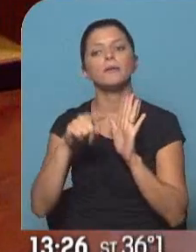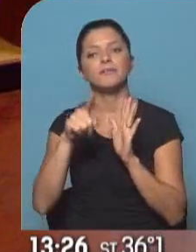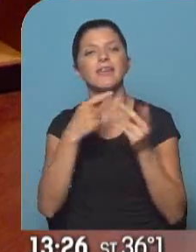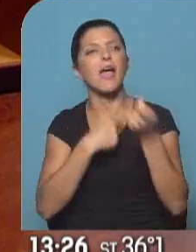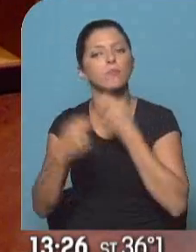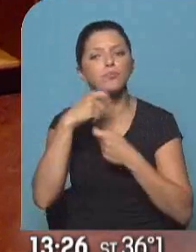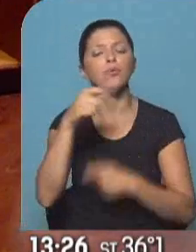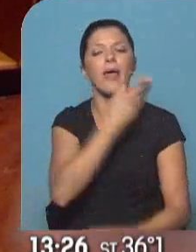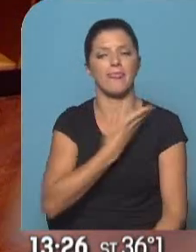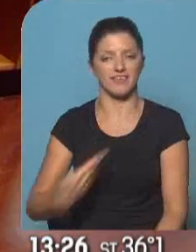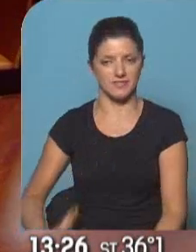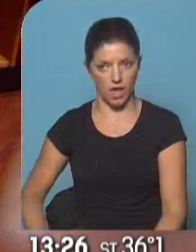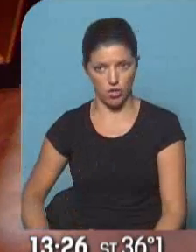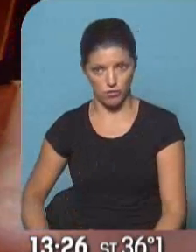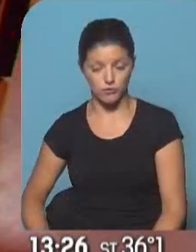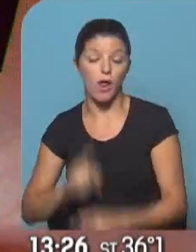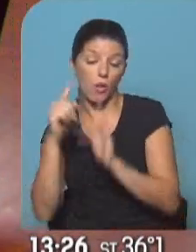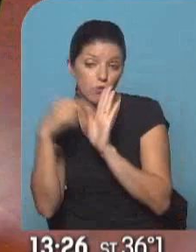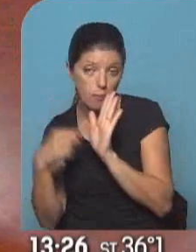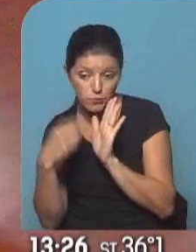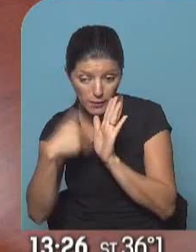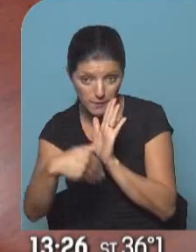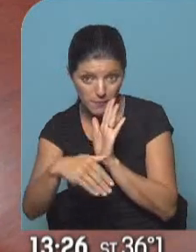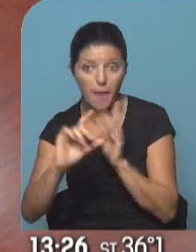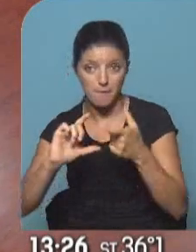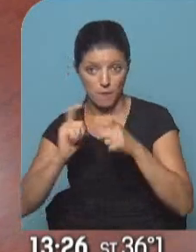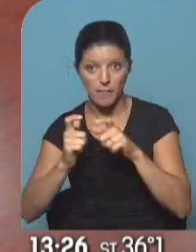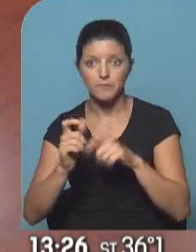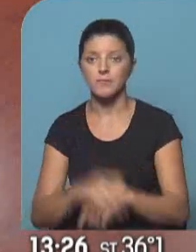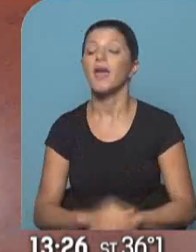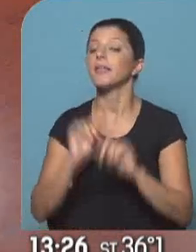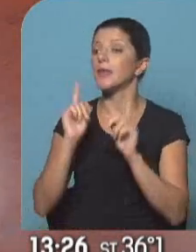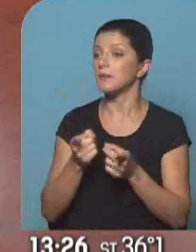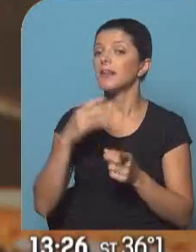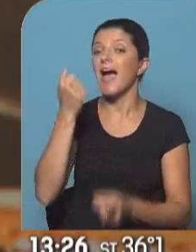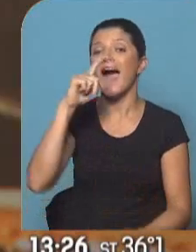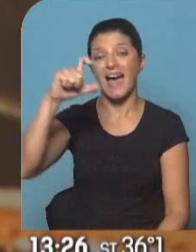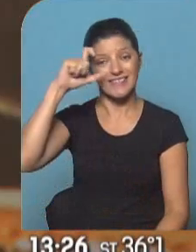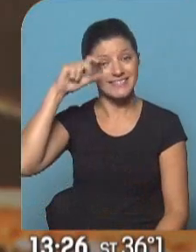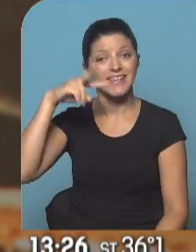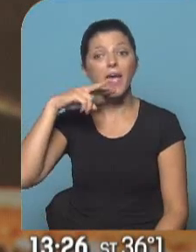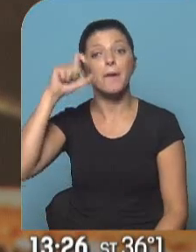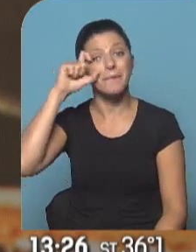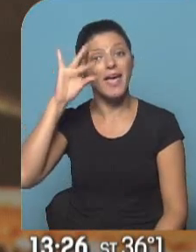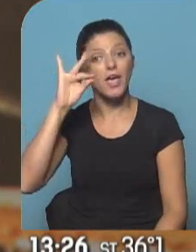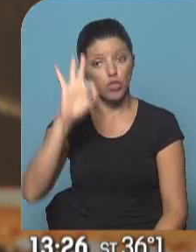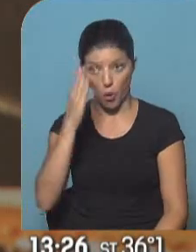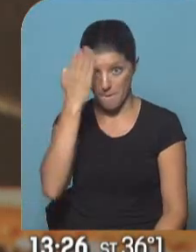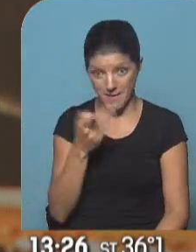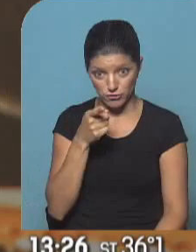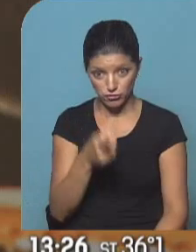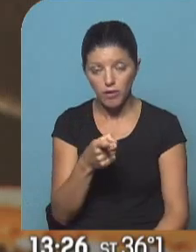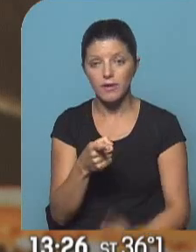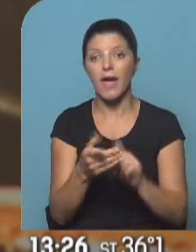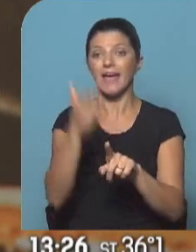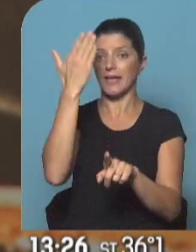Son desafíos que se presentan y que vienen a modernizar. Por otro lado, Roberto Acevedo, que no es precisamente, o sea, que viene de ese Lula, de